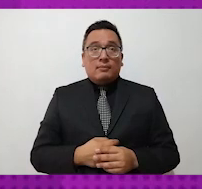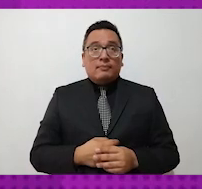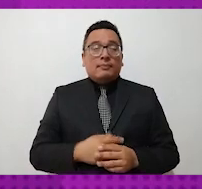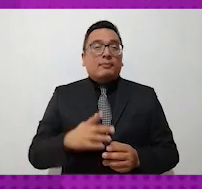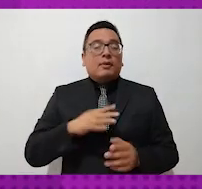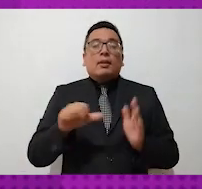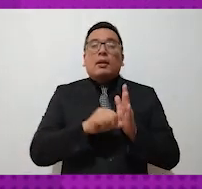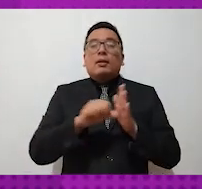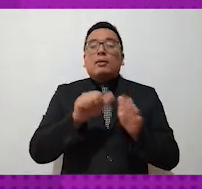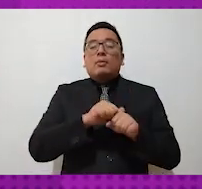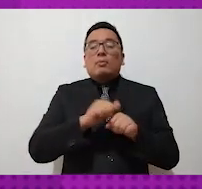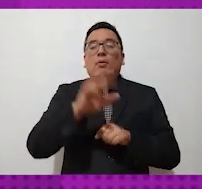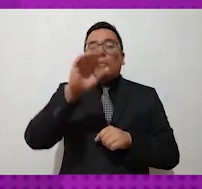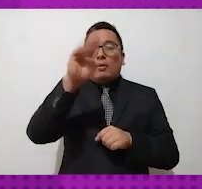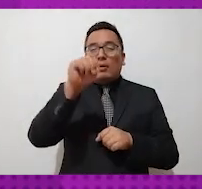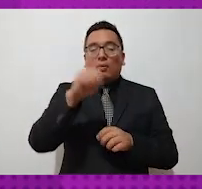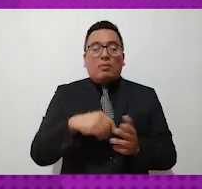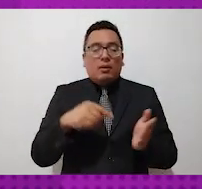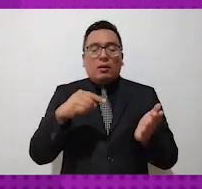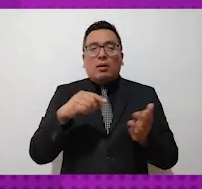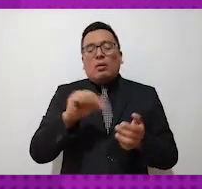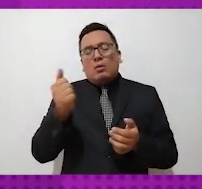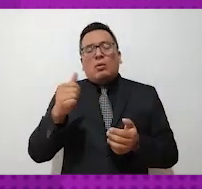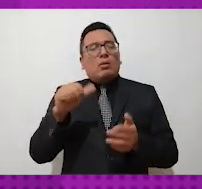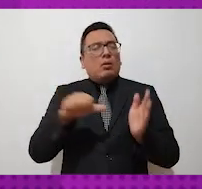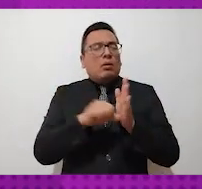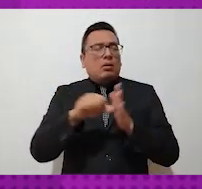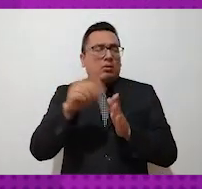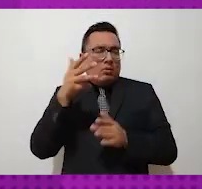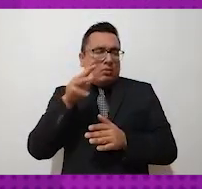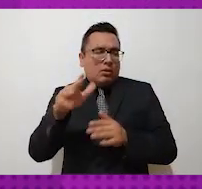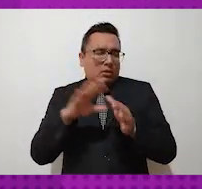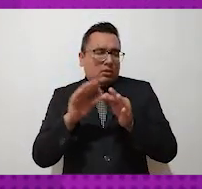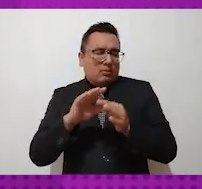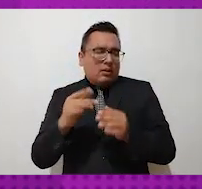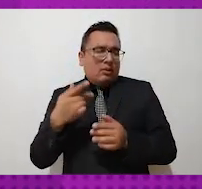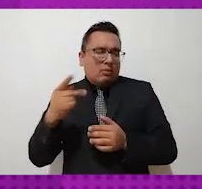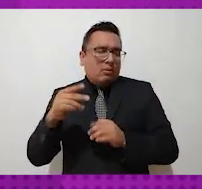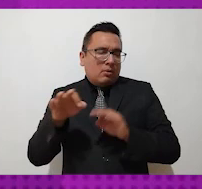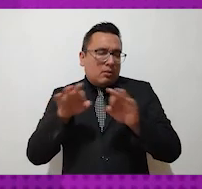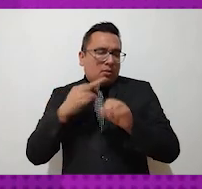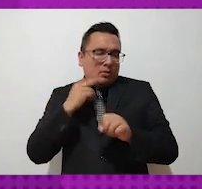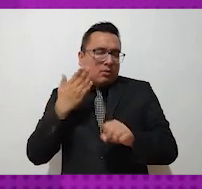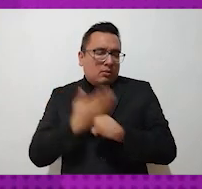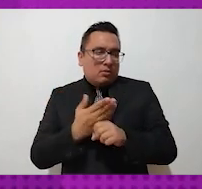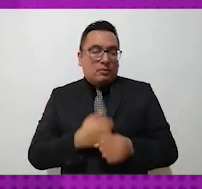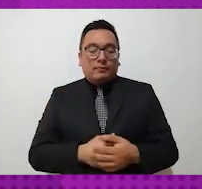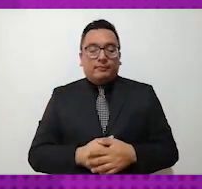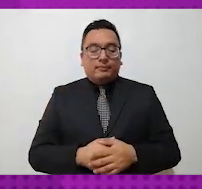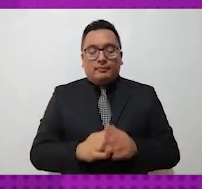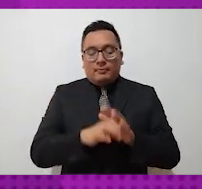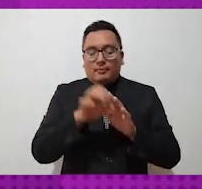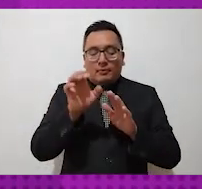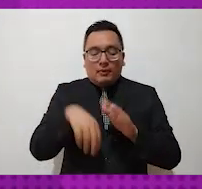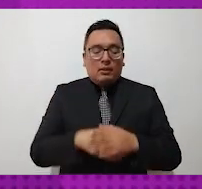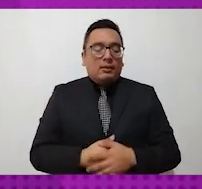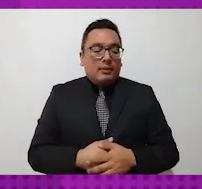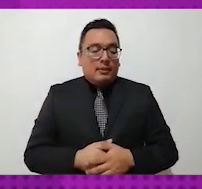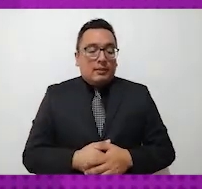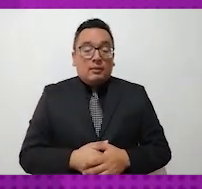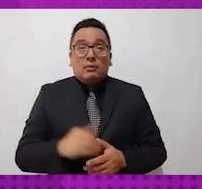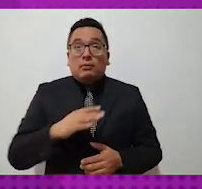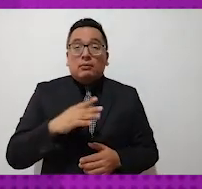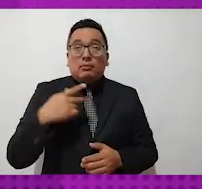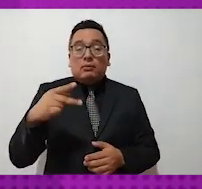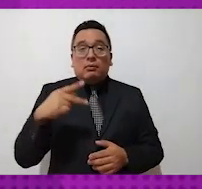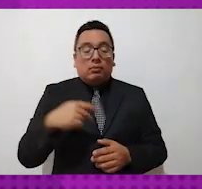el artículo 49. El artículo 10 te habla de las facultades por ejemplo, en específico